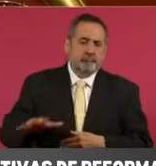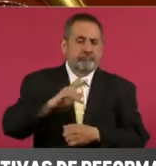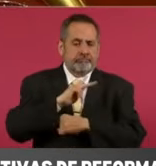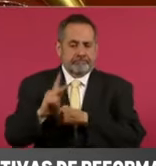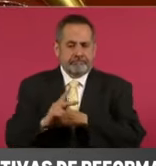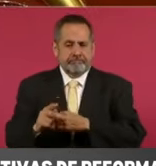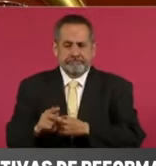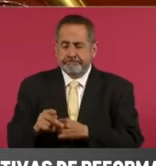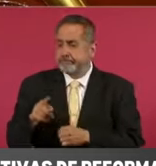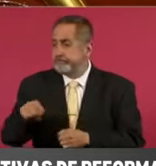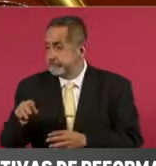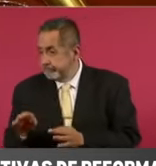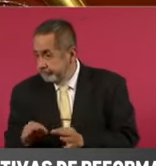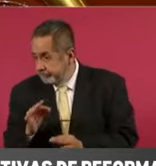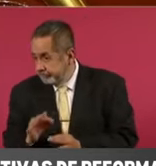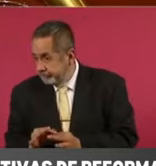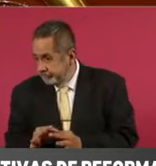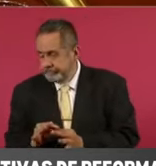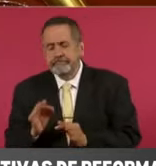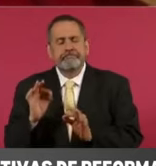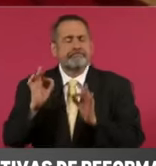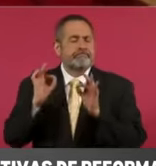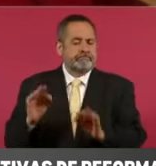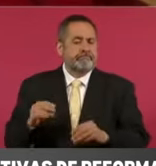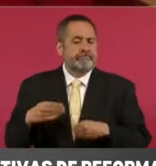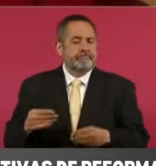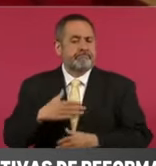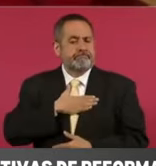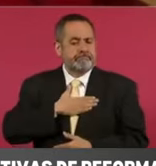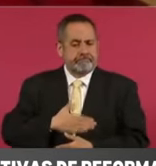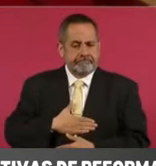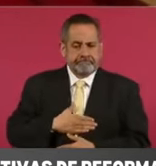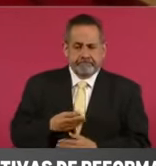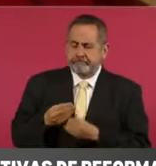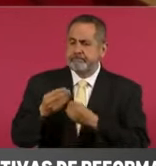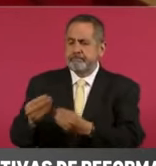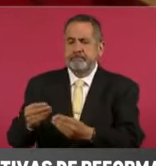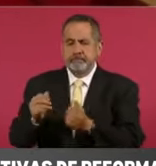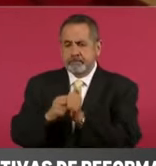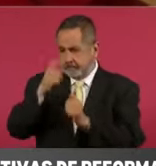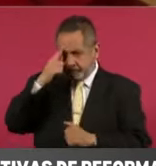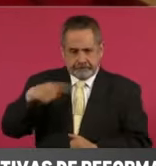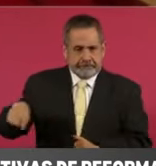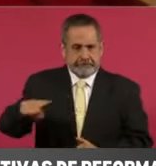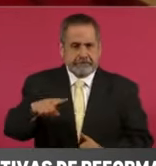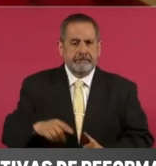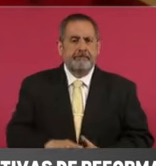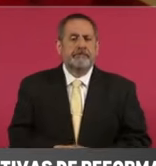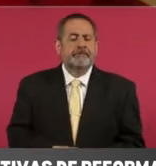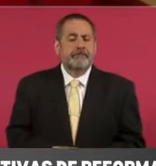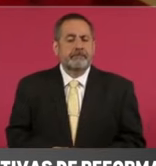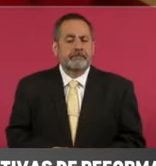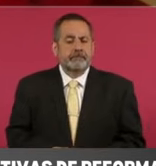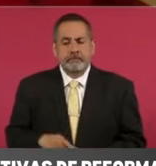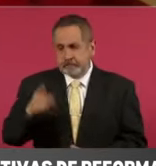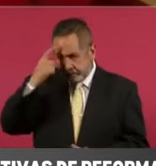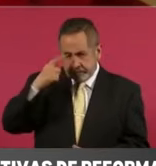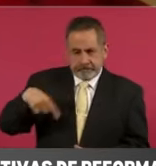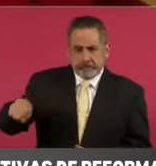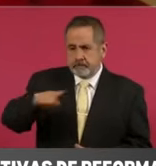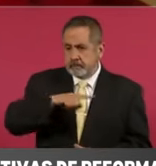cumplir con un acto básico de justicia: que